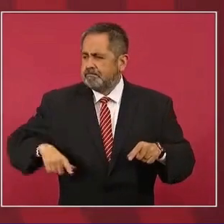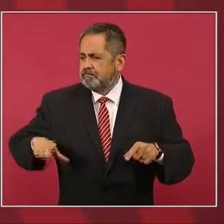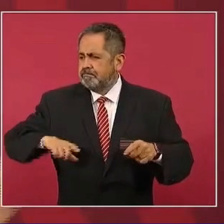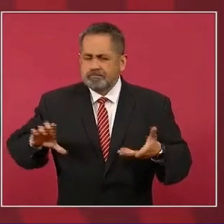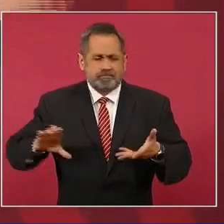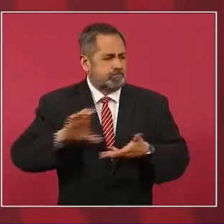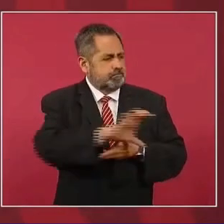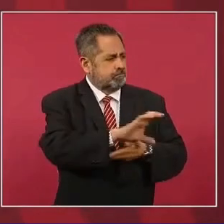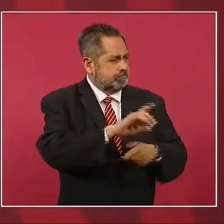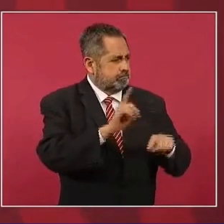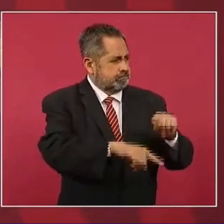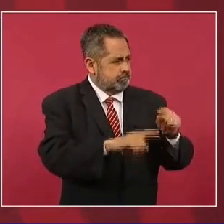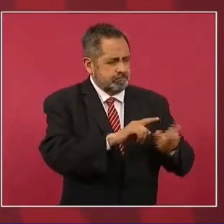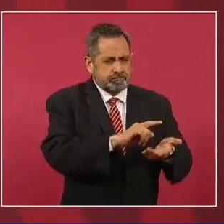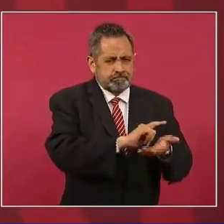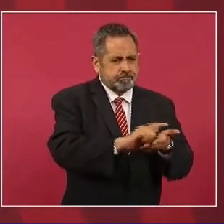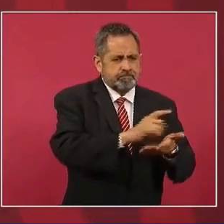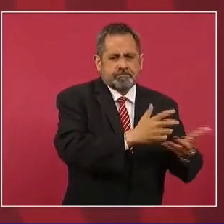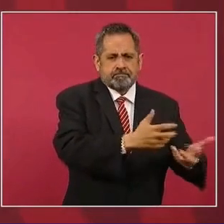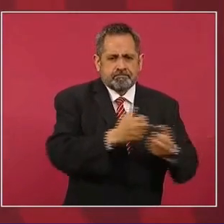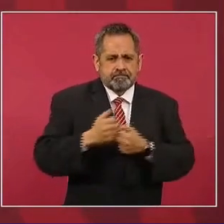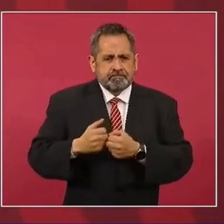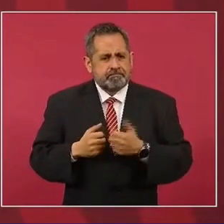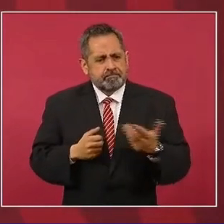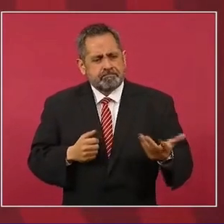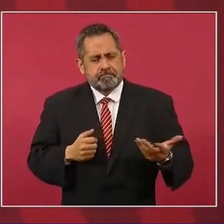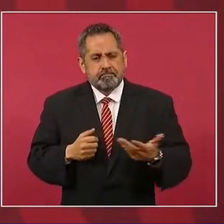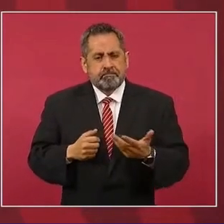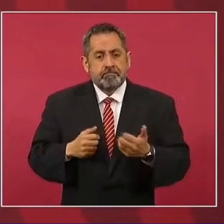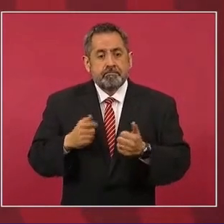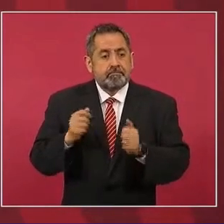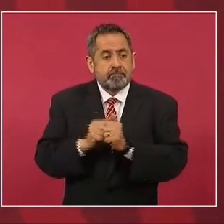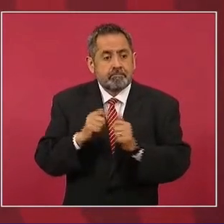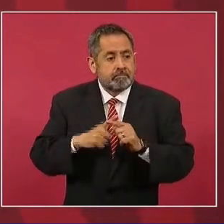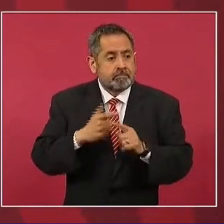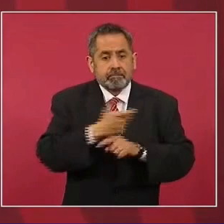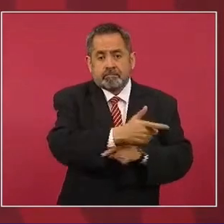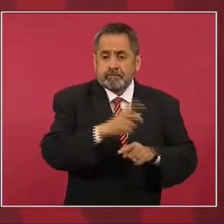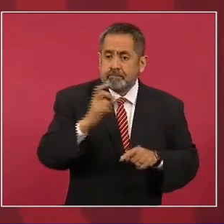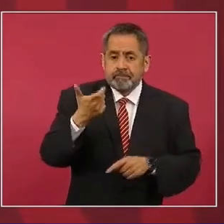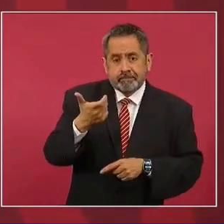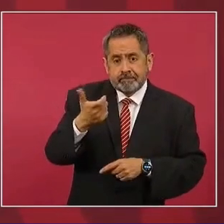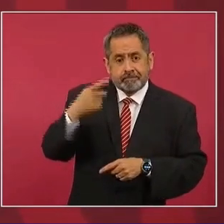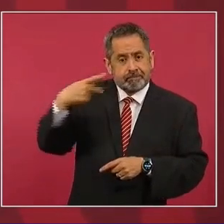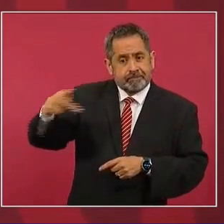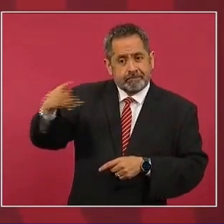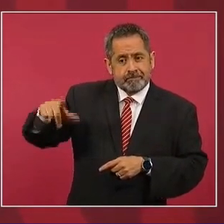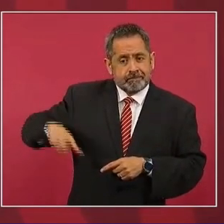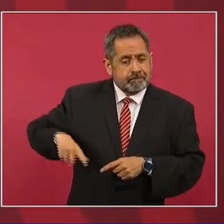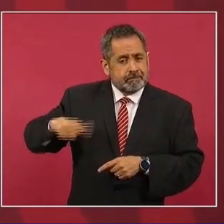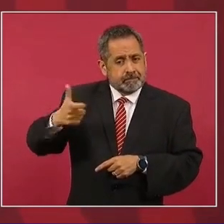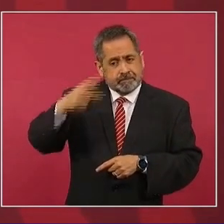los limpian, los rescatan con dinero público.